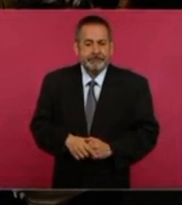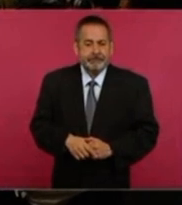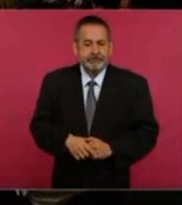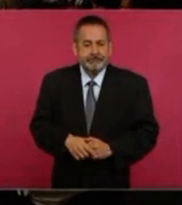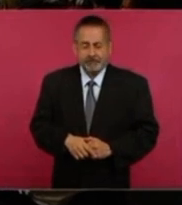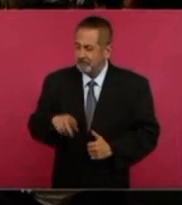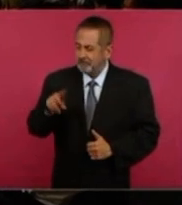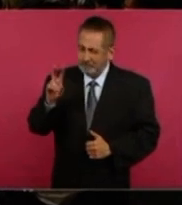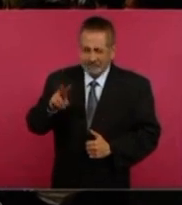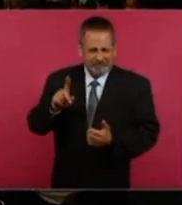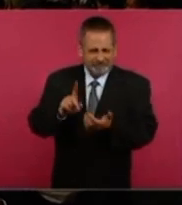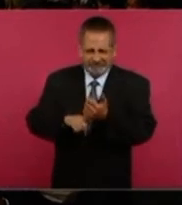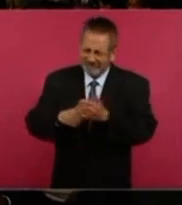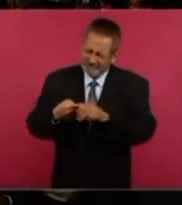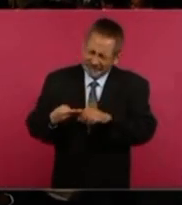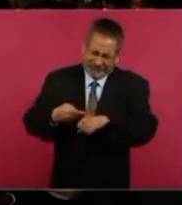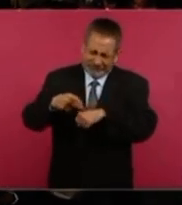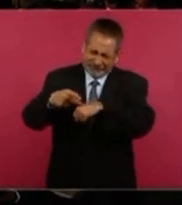riesgoso,